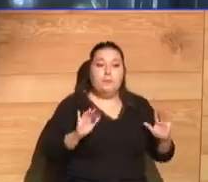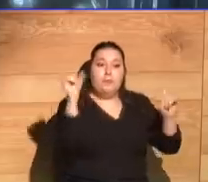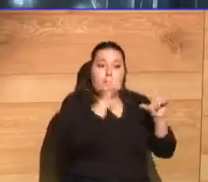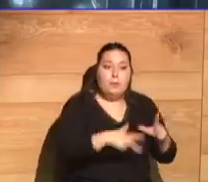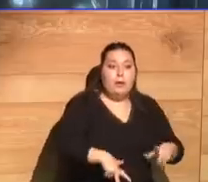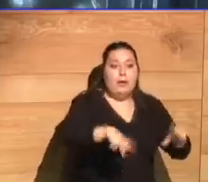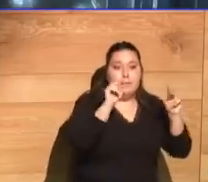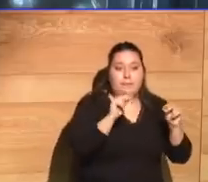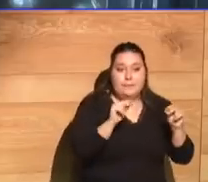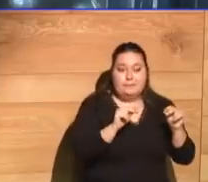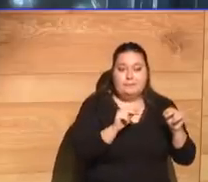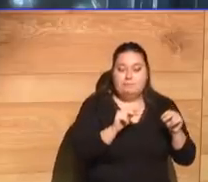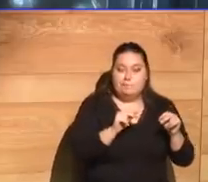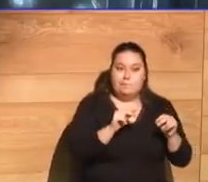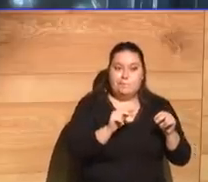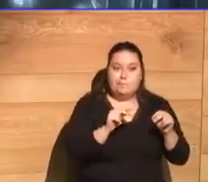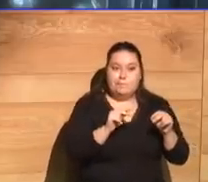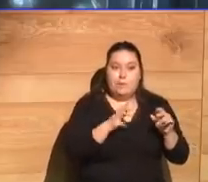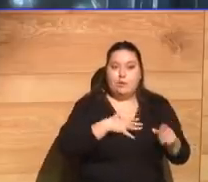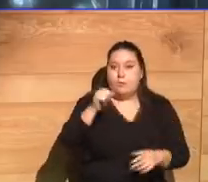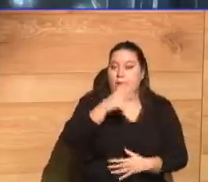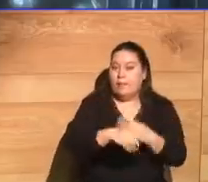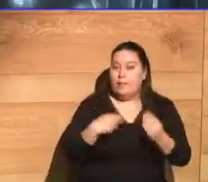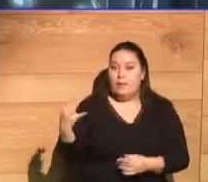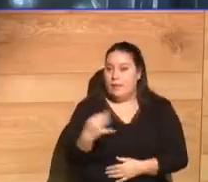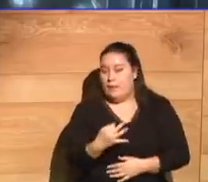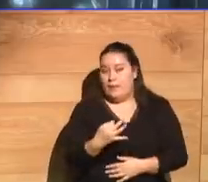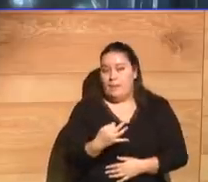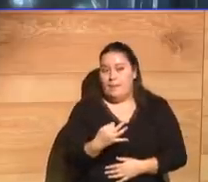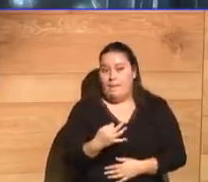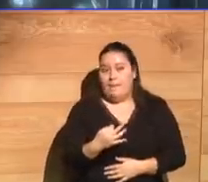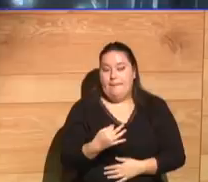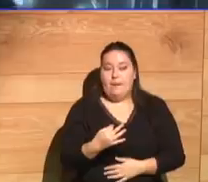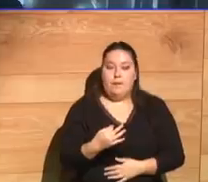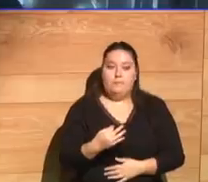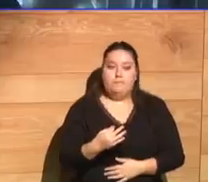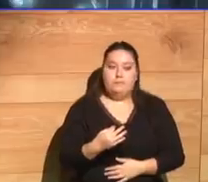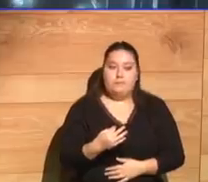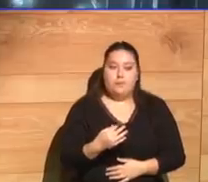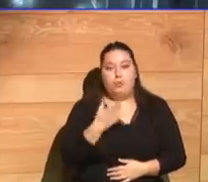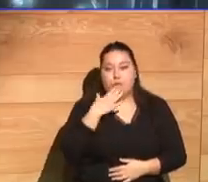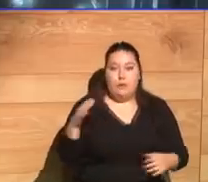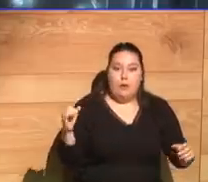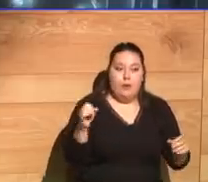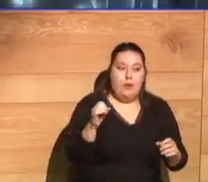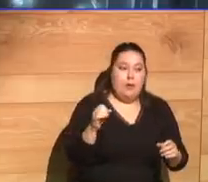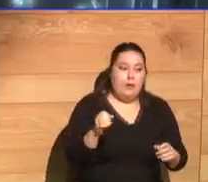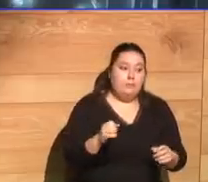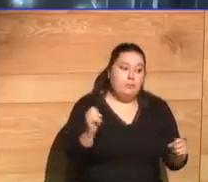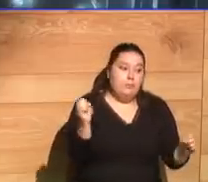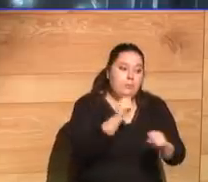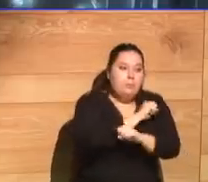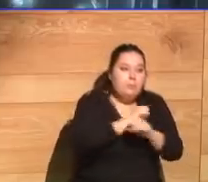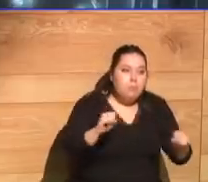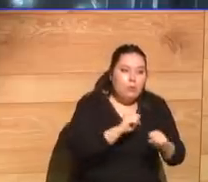película... era con que lo que hacía Superman era precisamente lanzar la bomba. La bomba que Lex Luthor